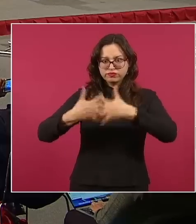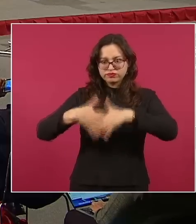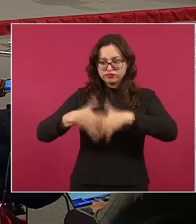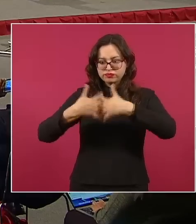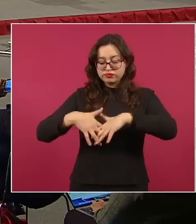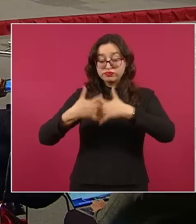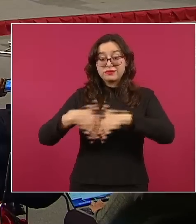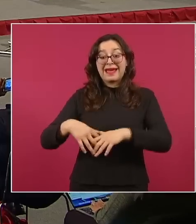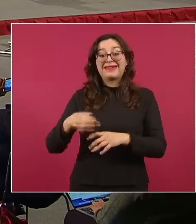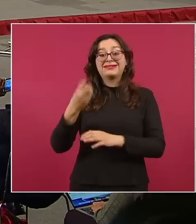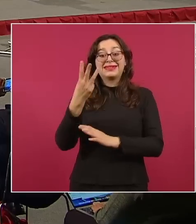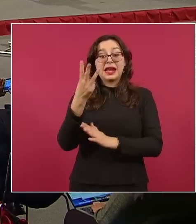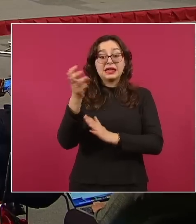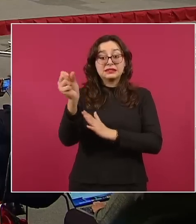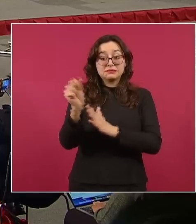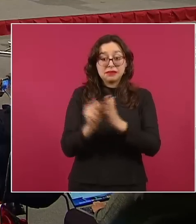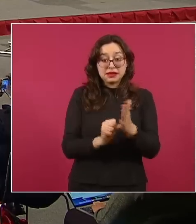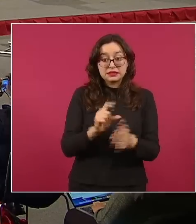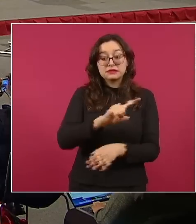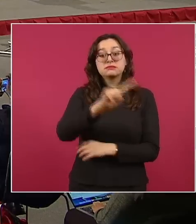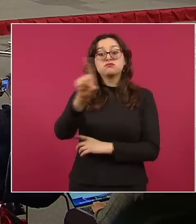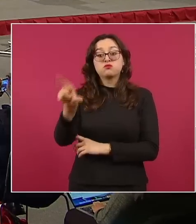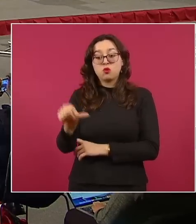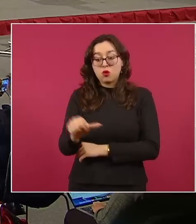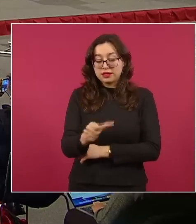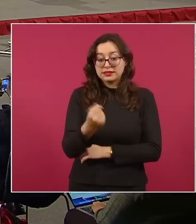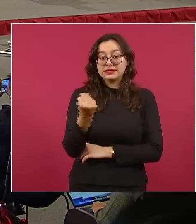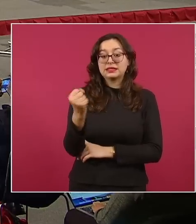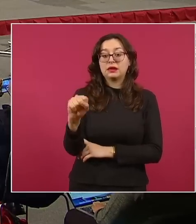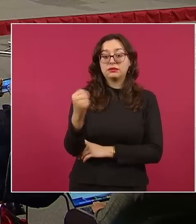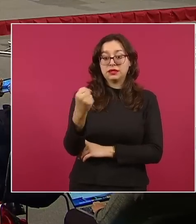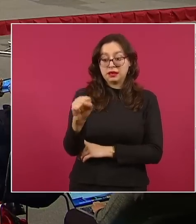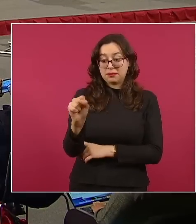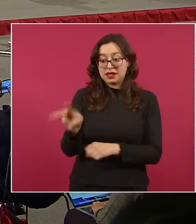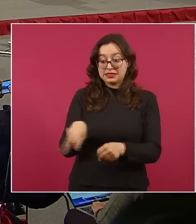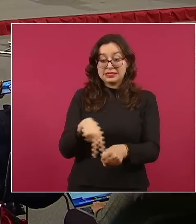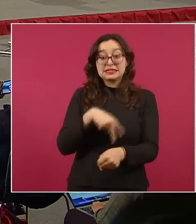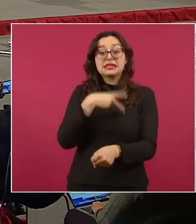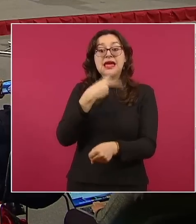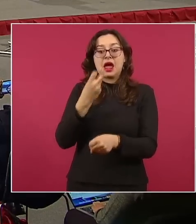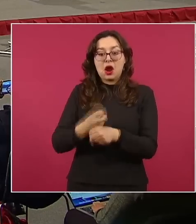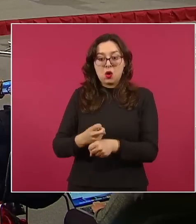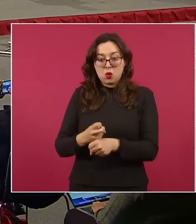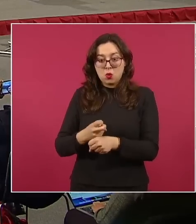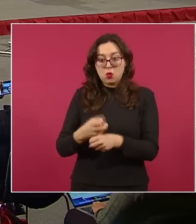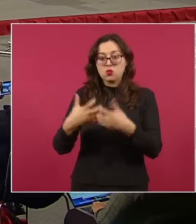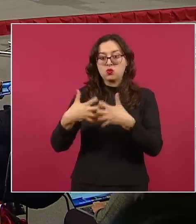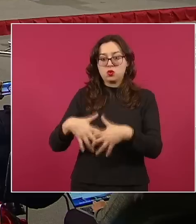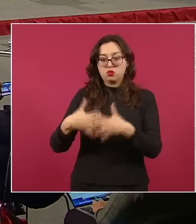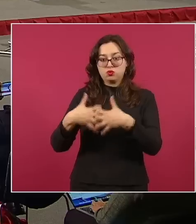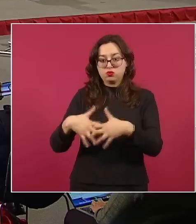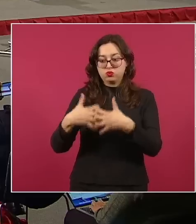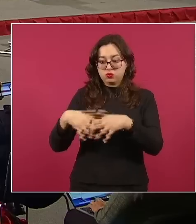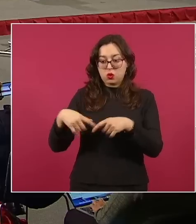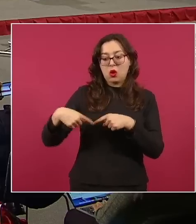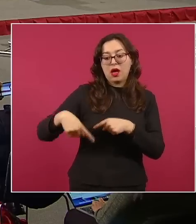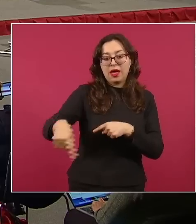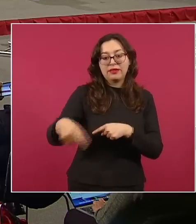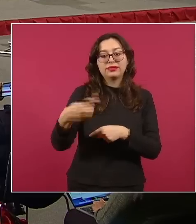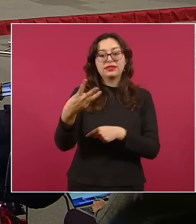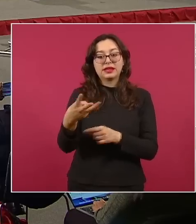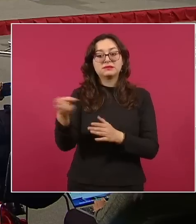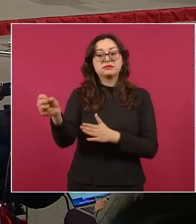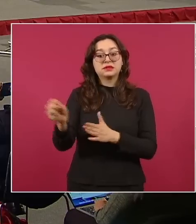tren y en septiembre entraría el segundo tren para estabilizar los otros 3 meses.